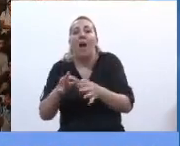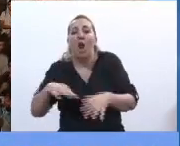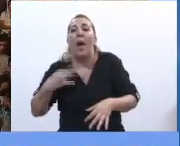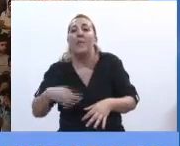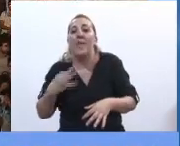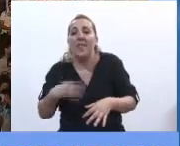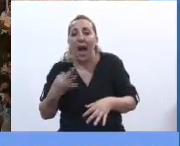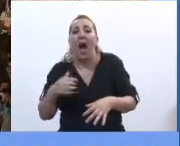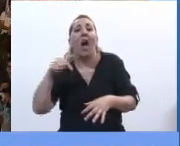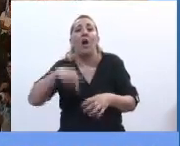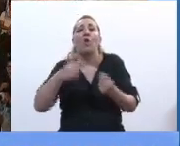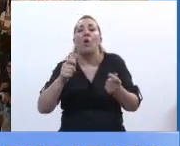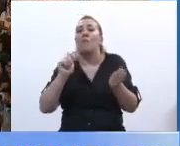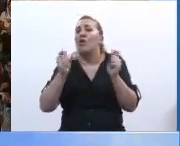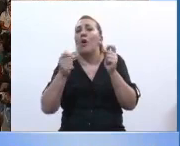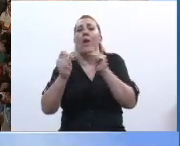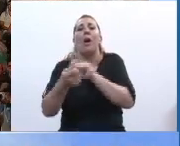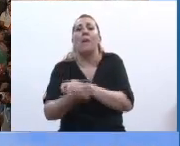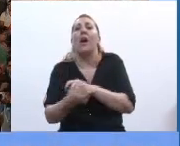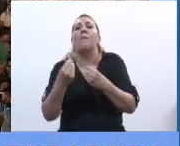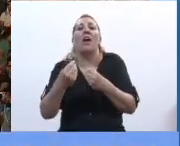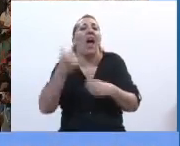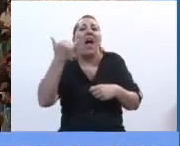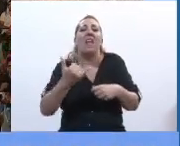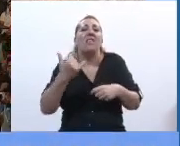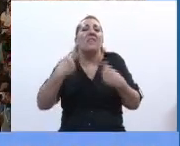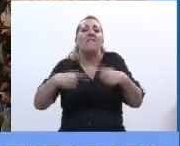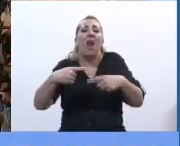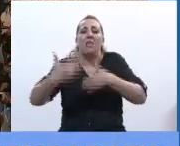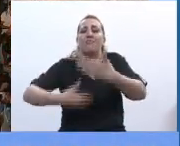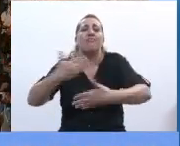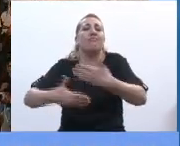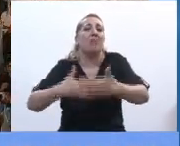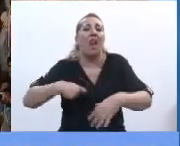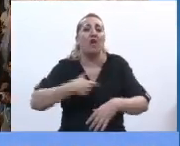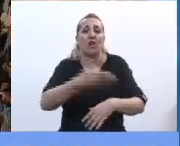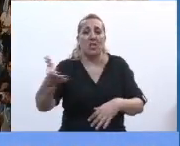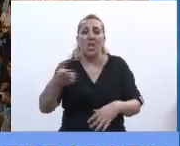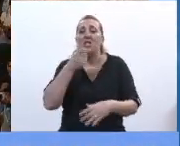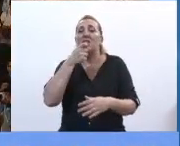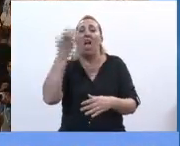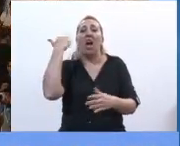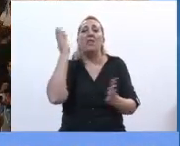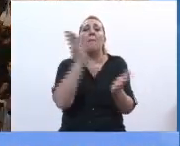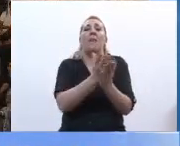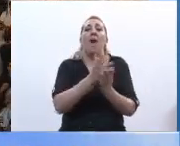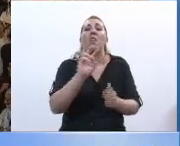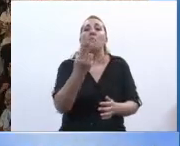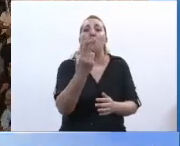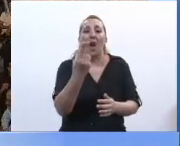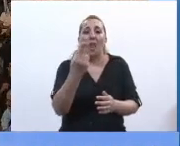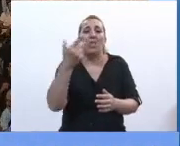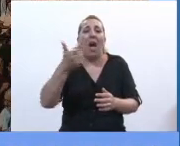ha ido cambiando a la luz de las diferentes modalidades de las sociedades si la pena de muerte era